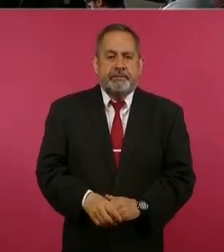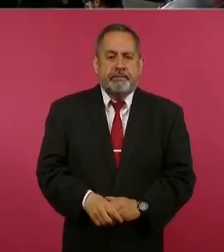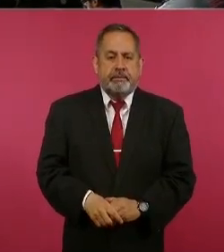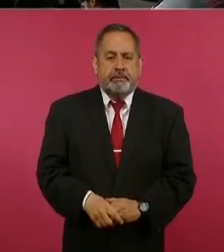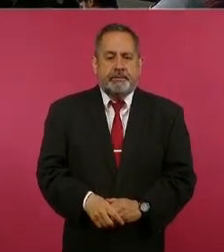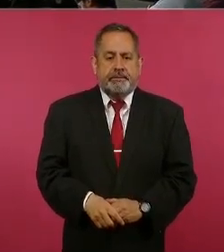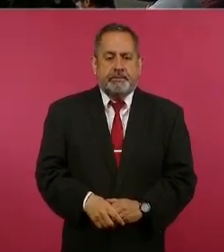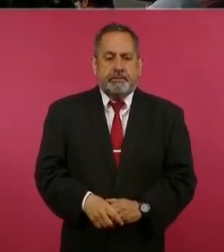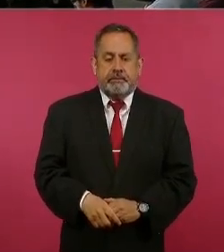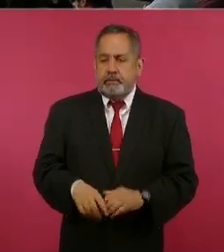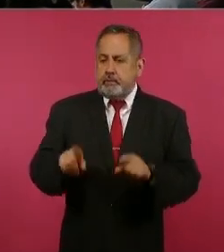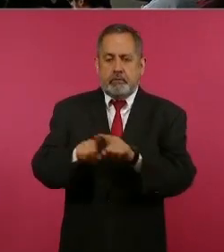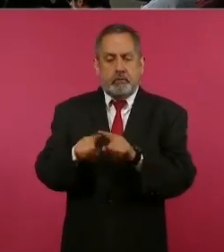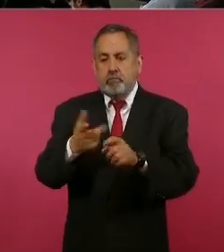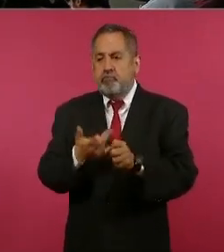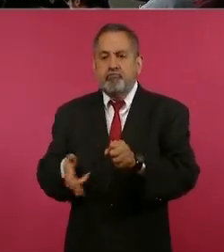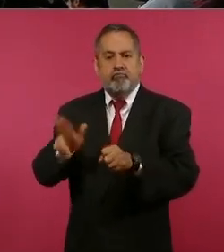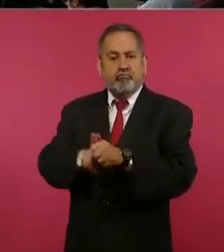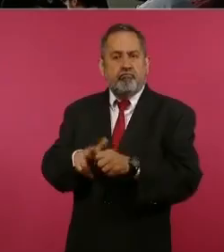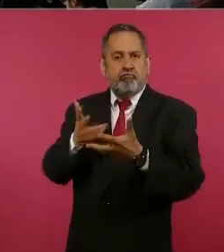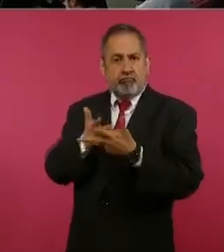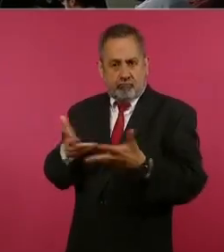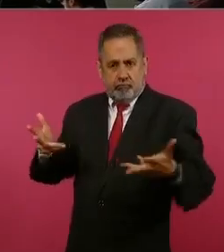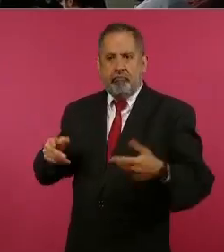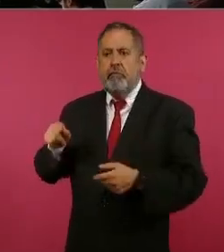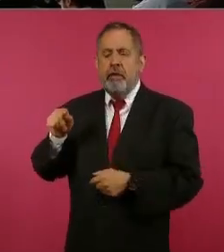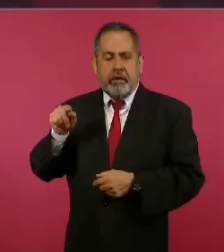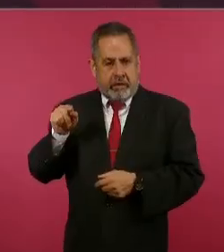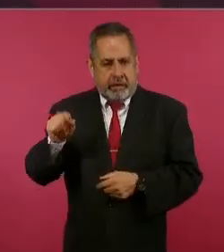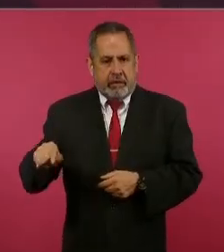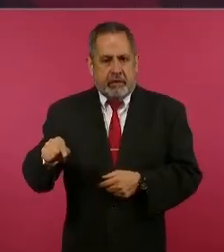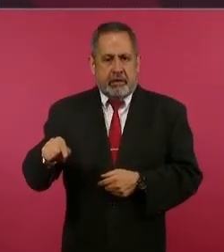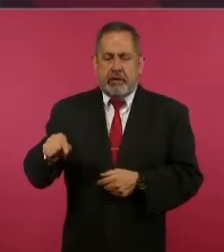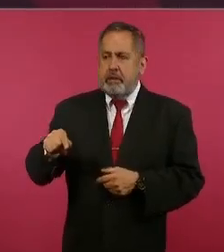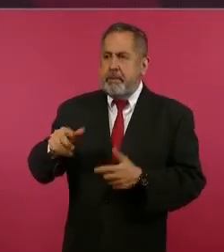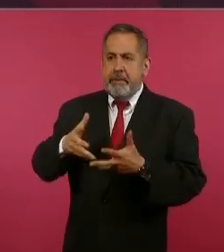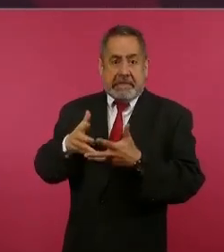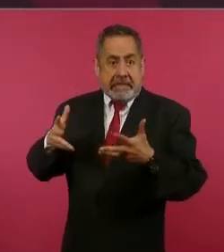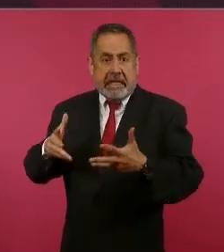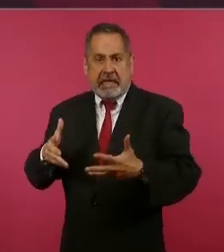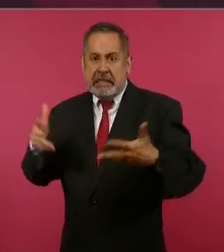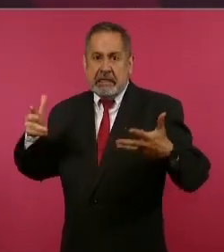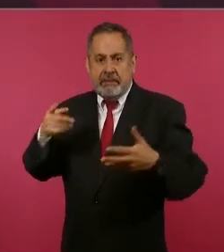Lo mismo con hospitales de segundo o de tercer nivel,